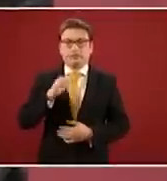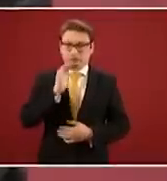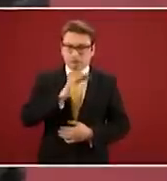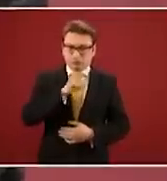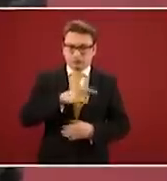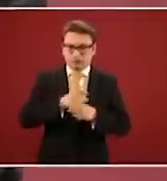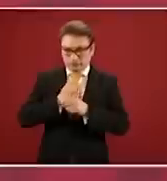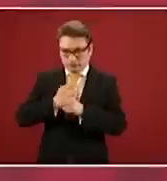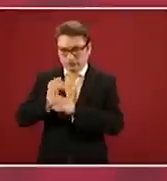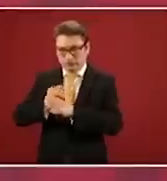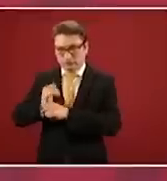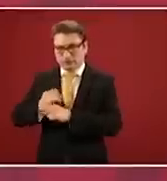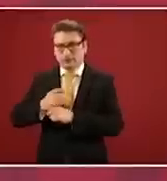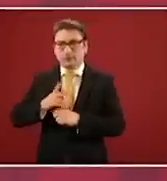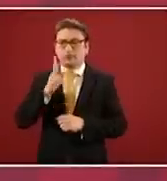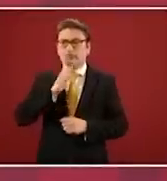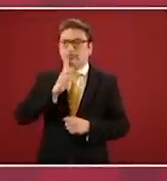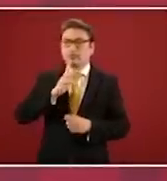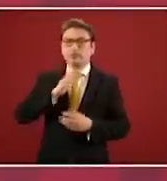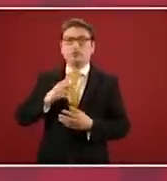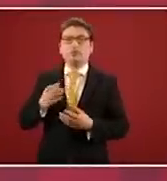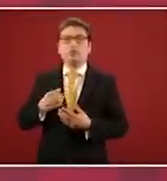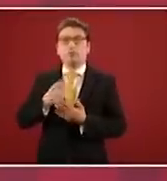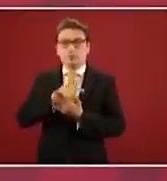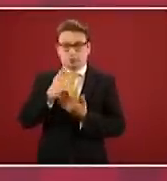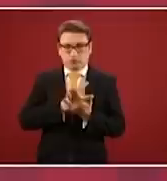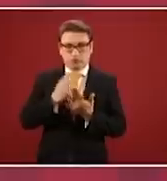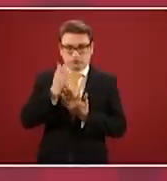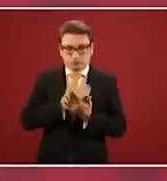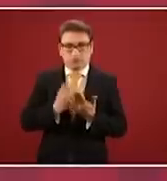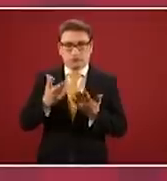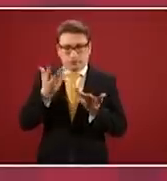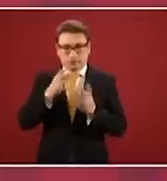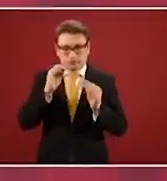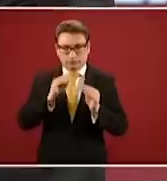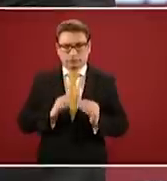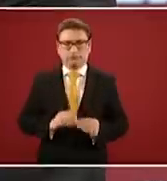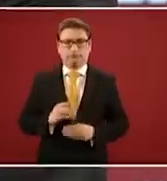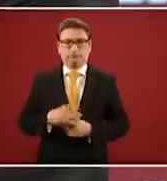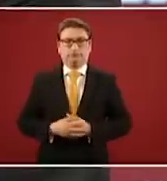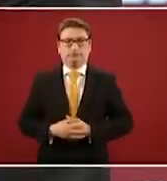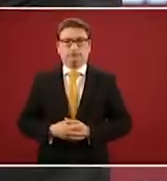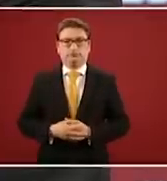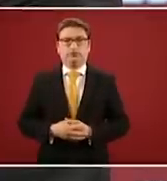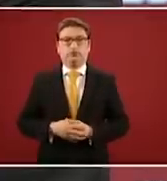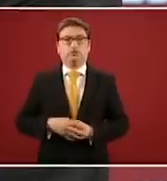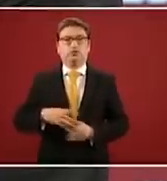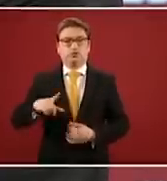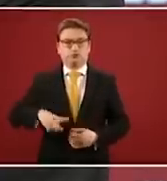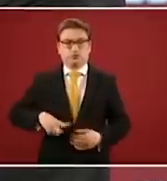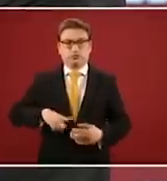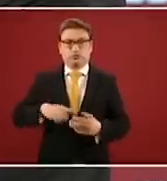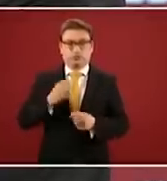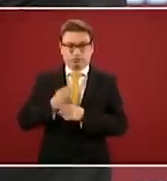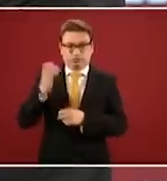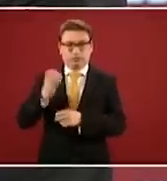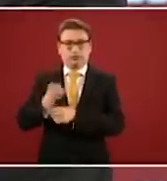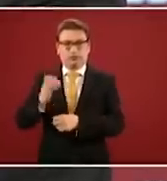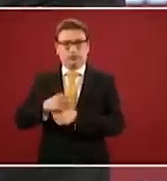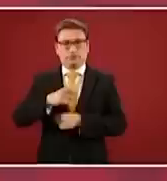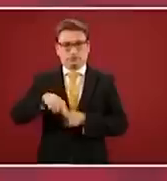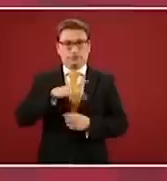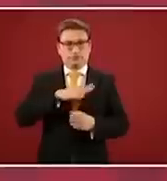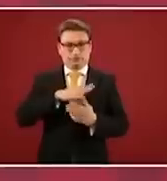una investigación para tener un programa. Hay gobiernos estatales que